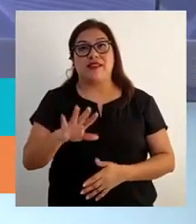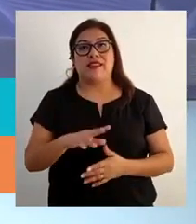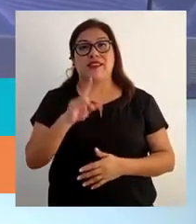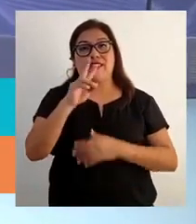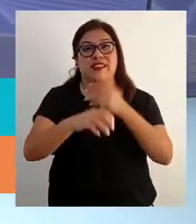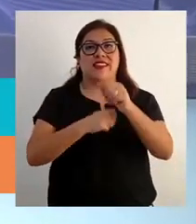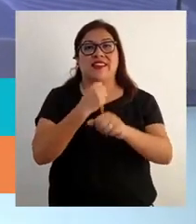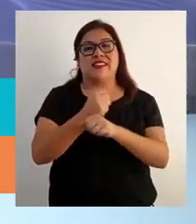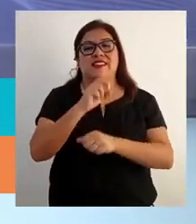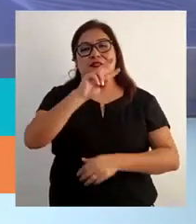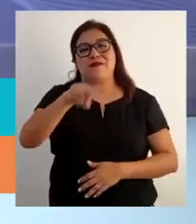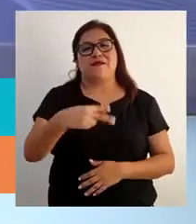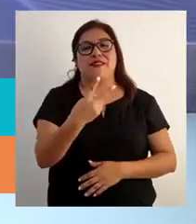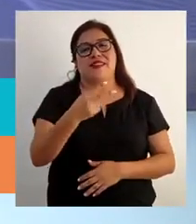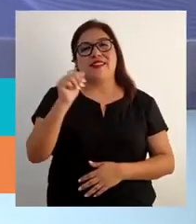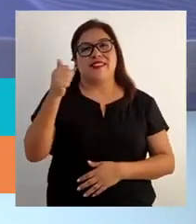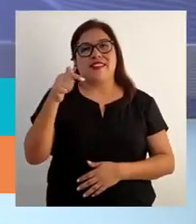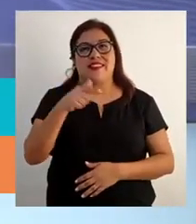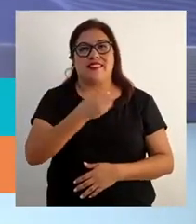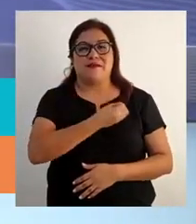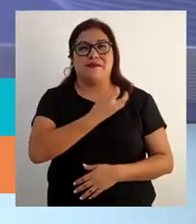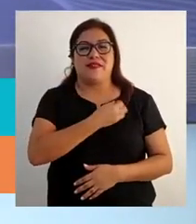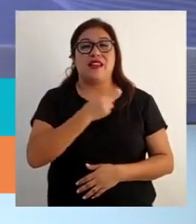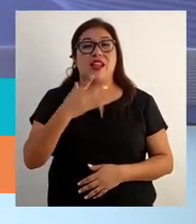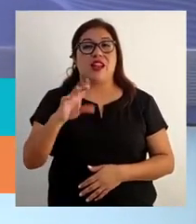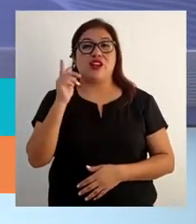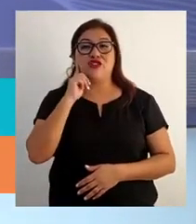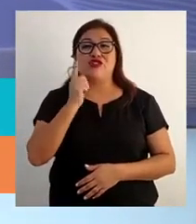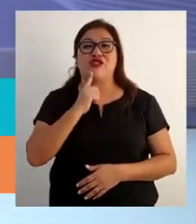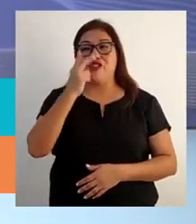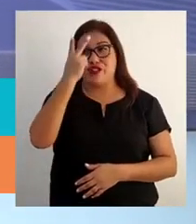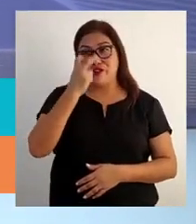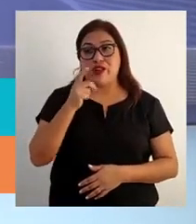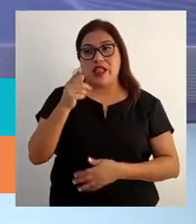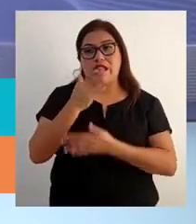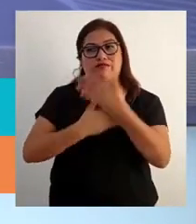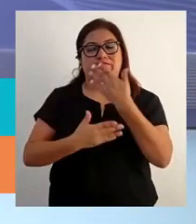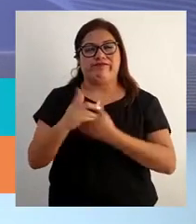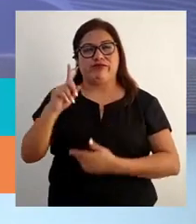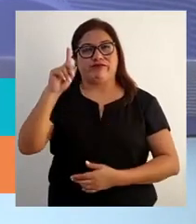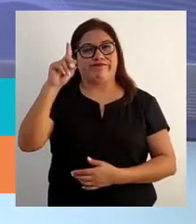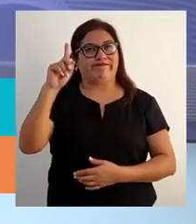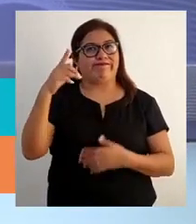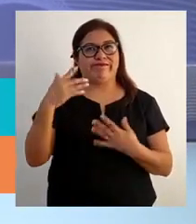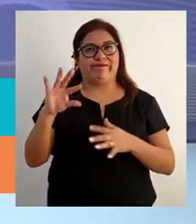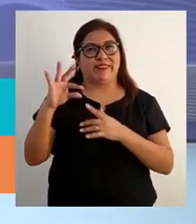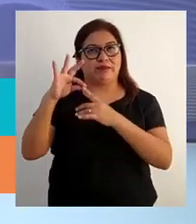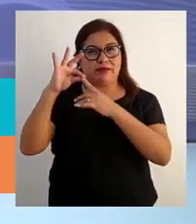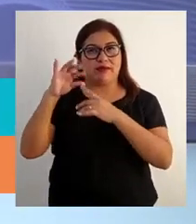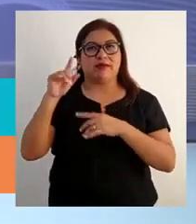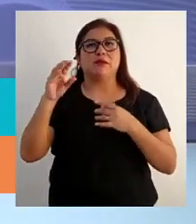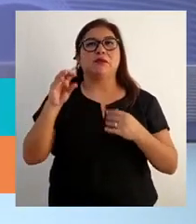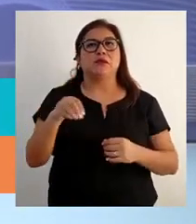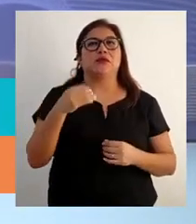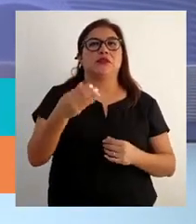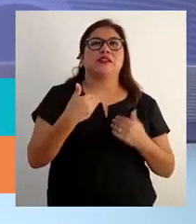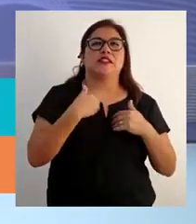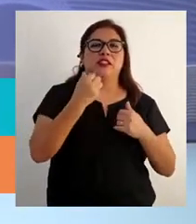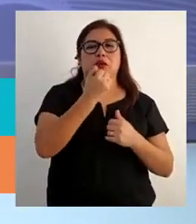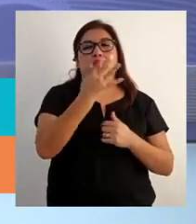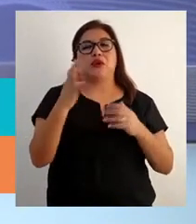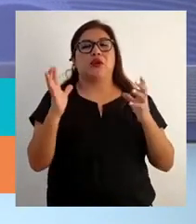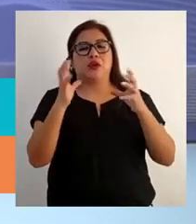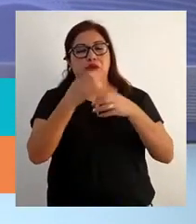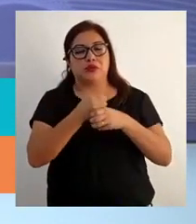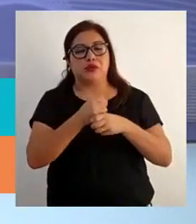2010 justamente reconoce la sordoceguera como discapacidad única y establece un conjunto de disposiciones, ¿no?, que favorezcan la inclusión